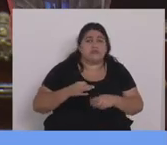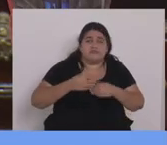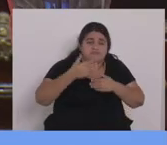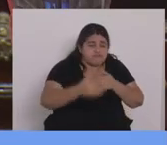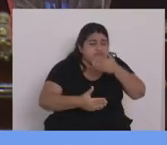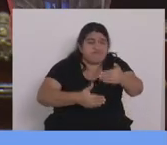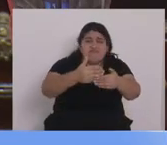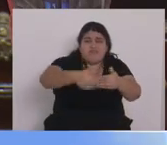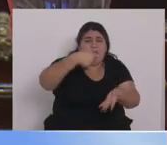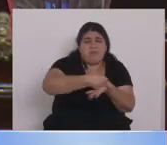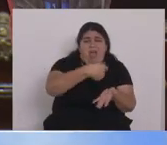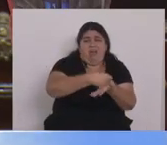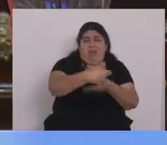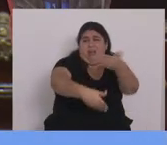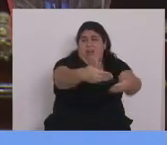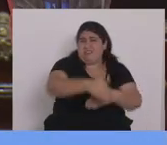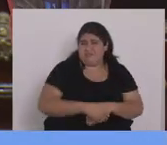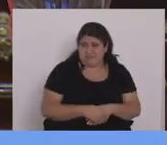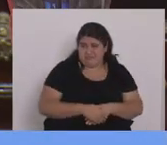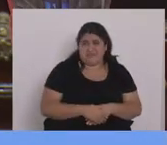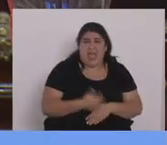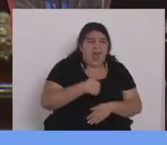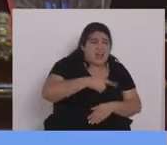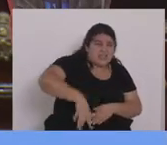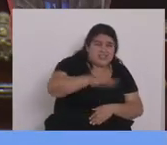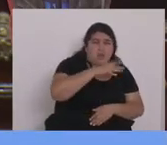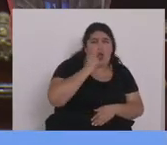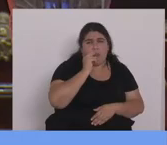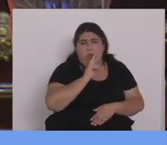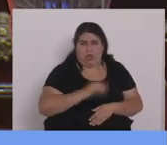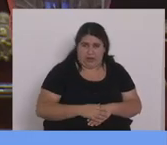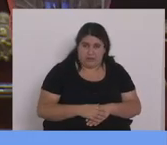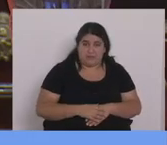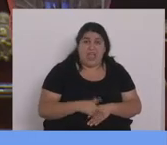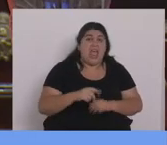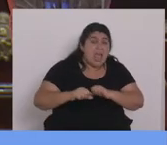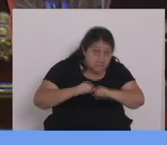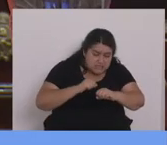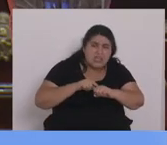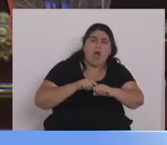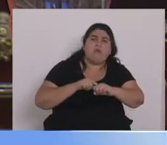de argentinos y argentinos, y argentinos y argentinas. Y cuando hablo de estafa,